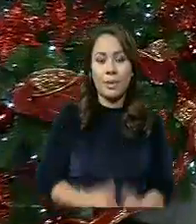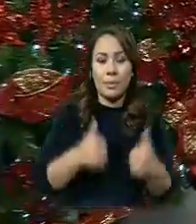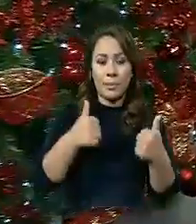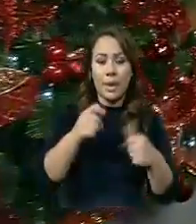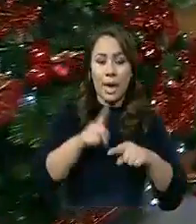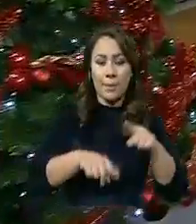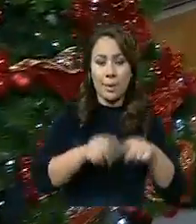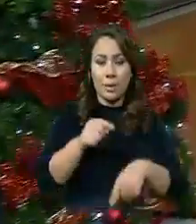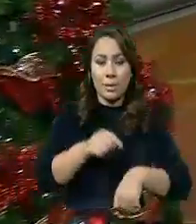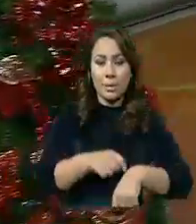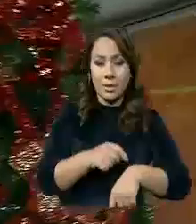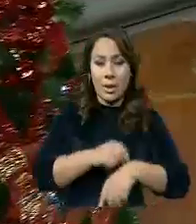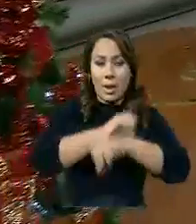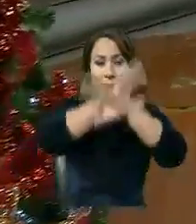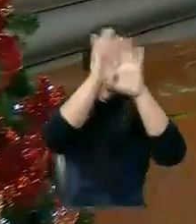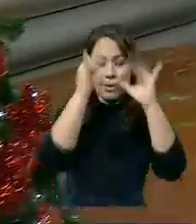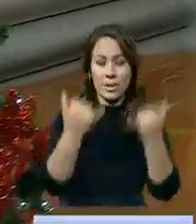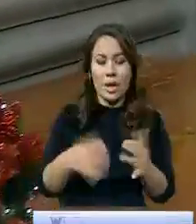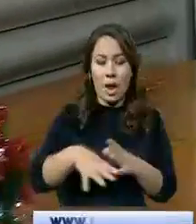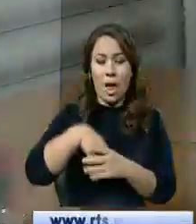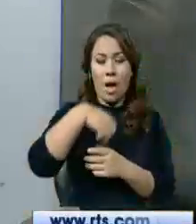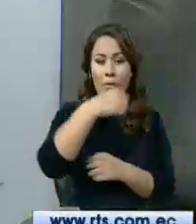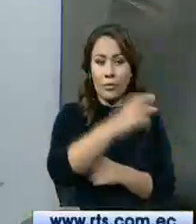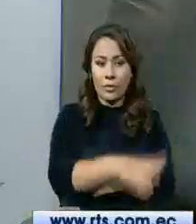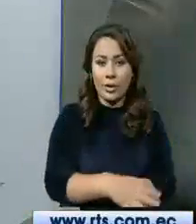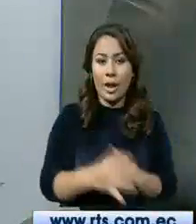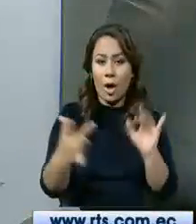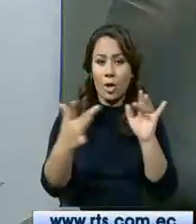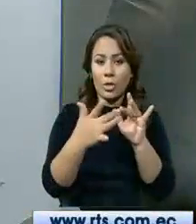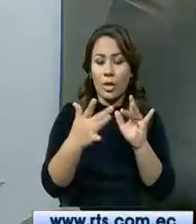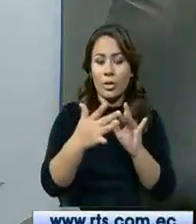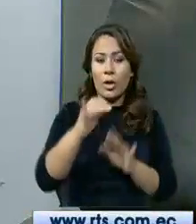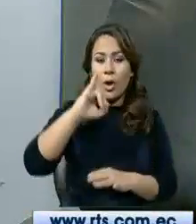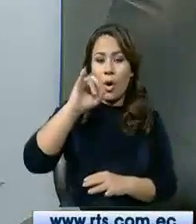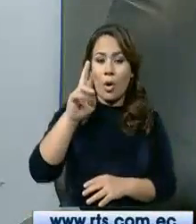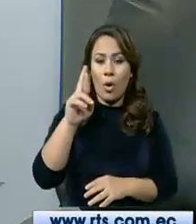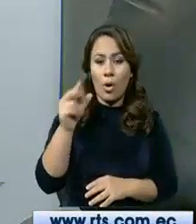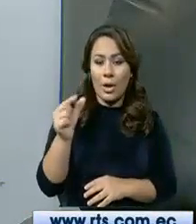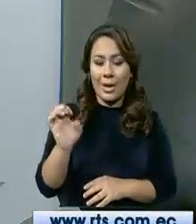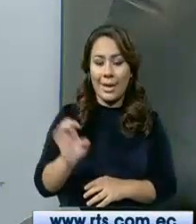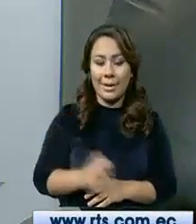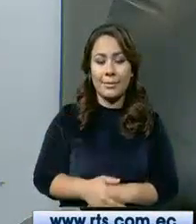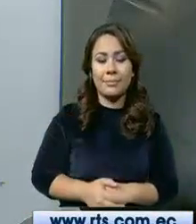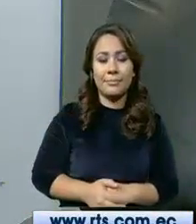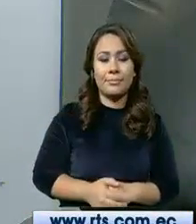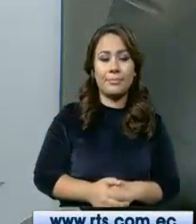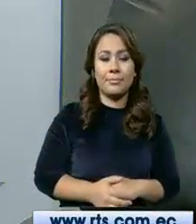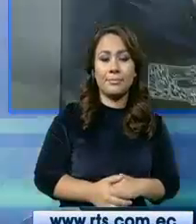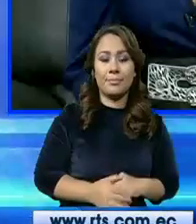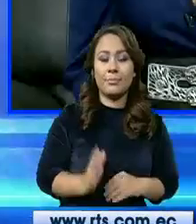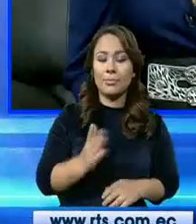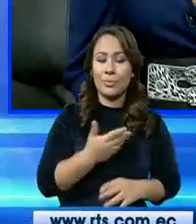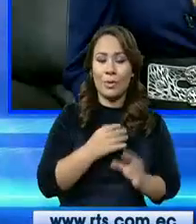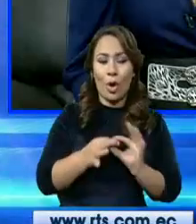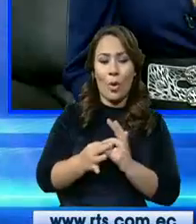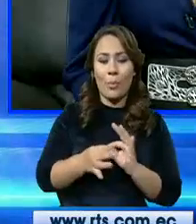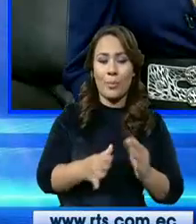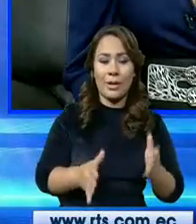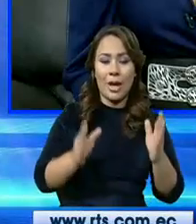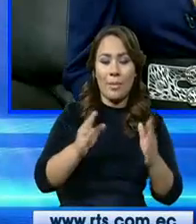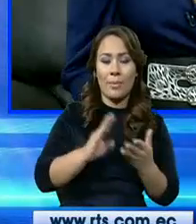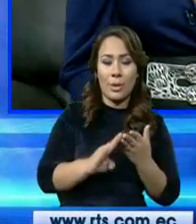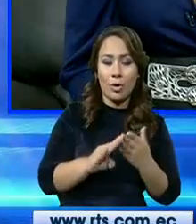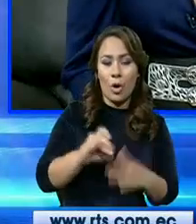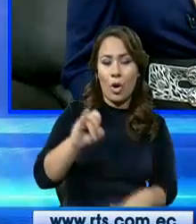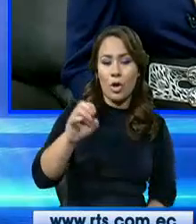a esta hora de la mañana vamos a salir de estudios y hacemos contacto de inmediato con nuestro compañero José